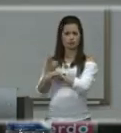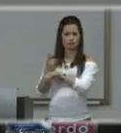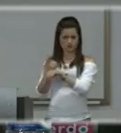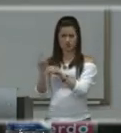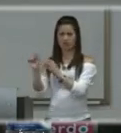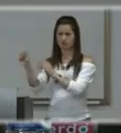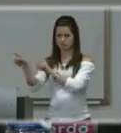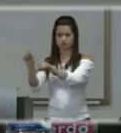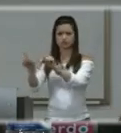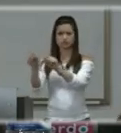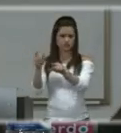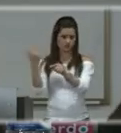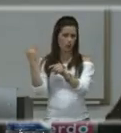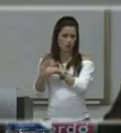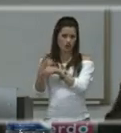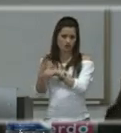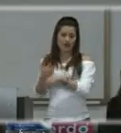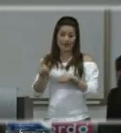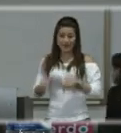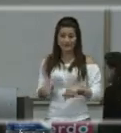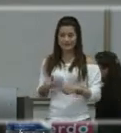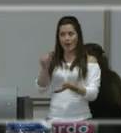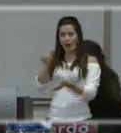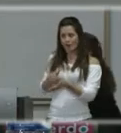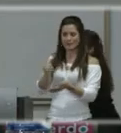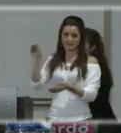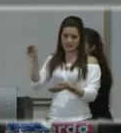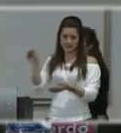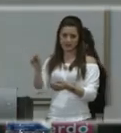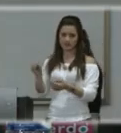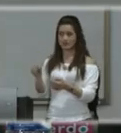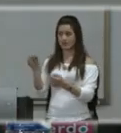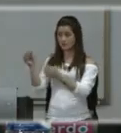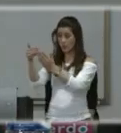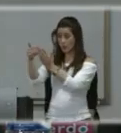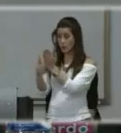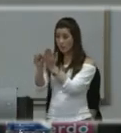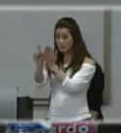que en este caso lo que se hizo fue buscar adaptar el programa